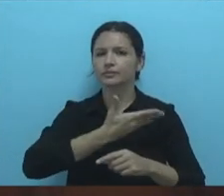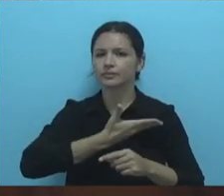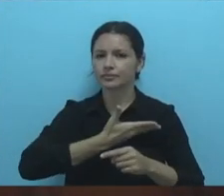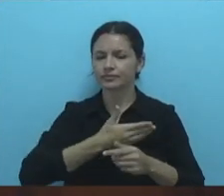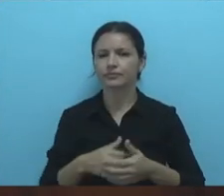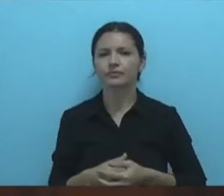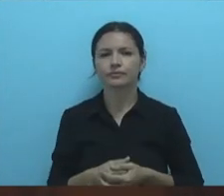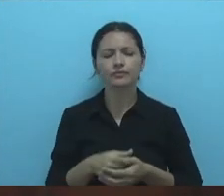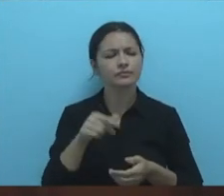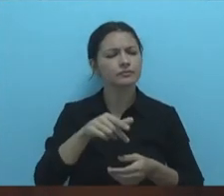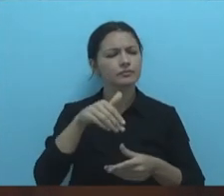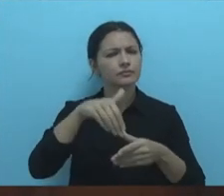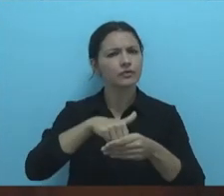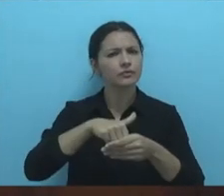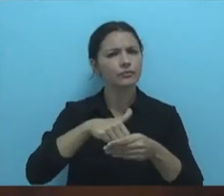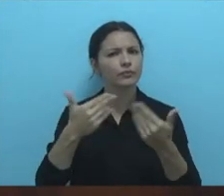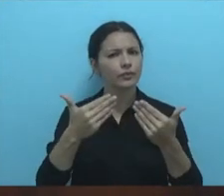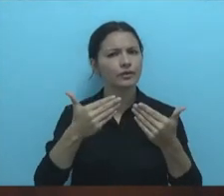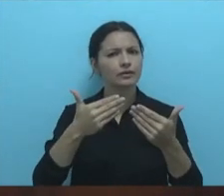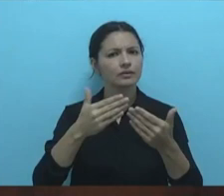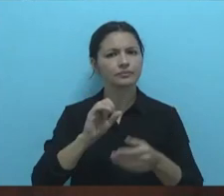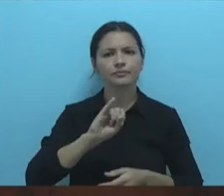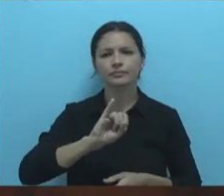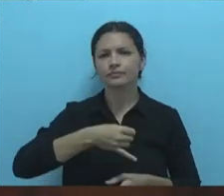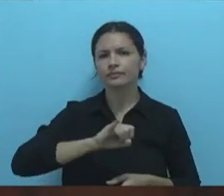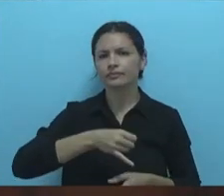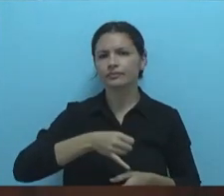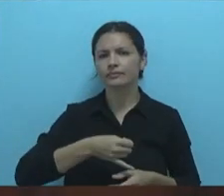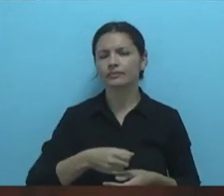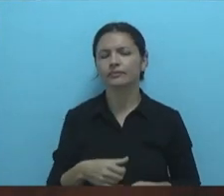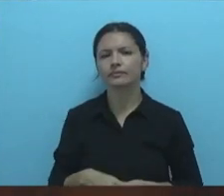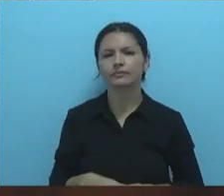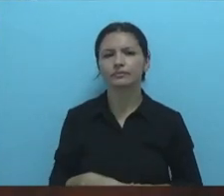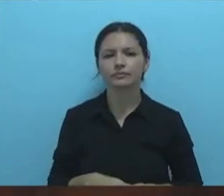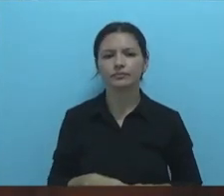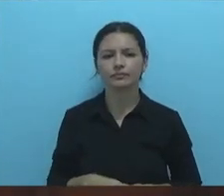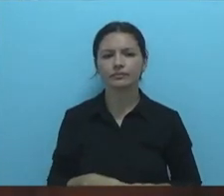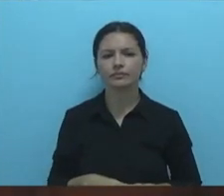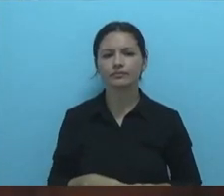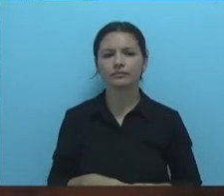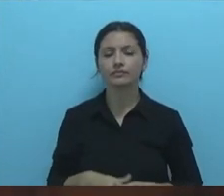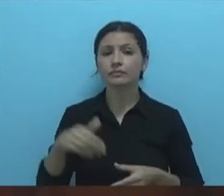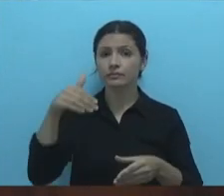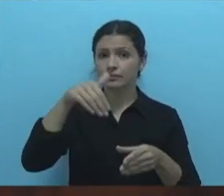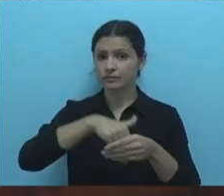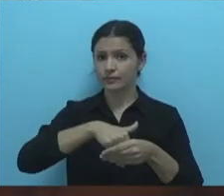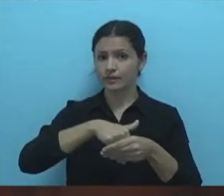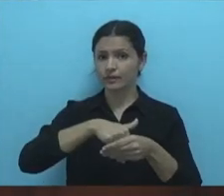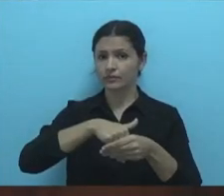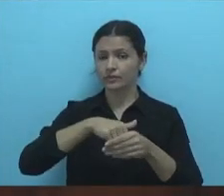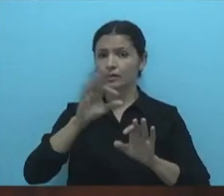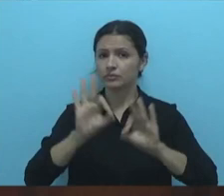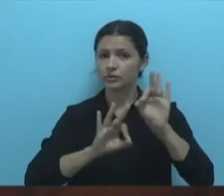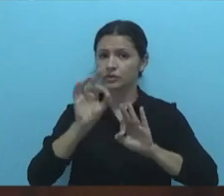consideración el tratamiento sobre tablas del proyecto de resolución a votación resulta aprobado a consideración